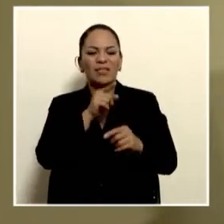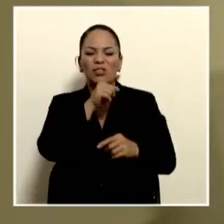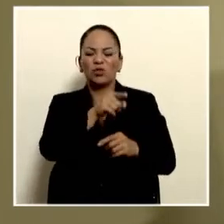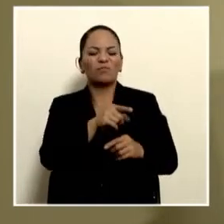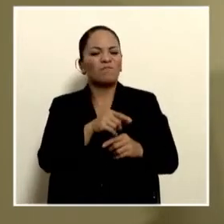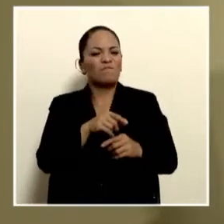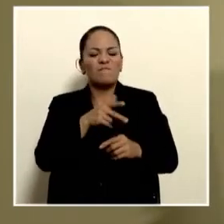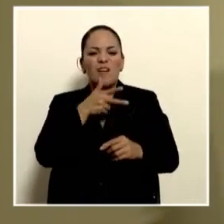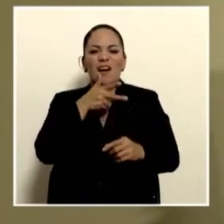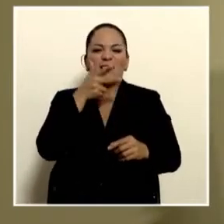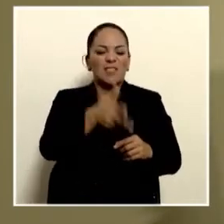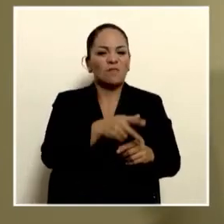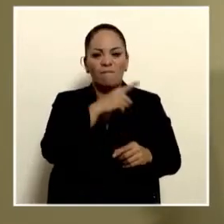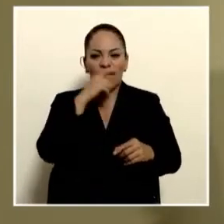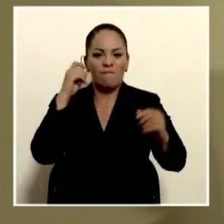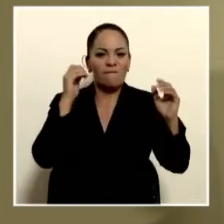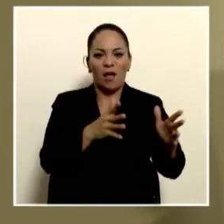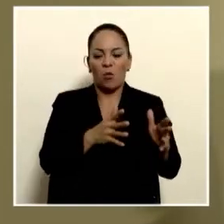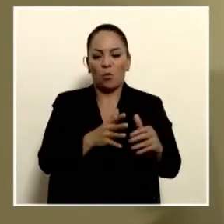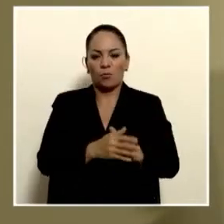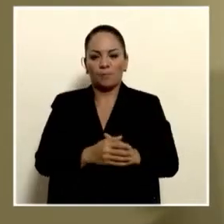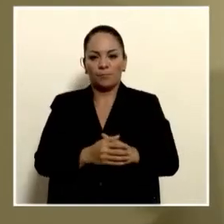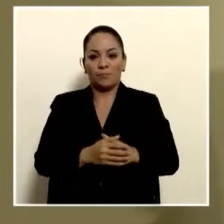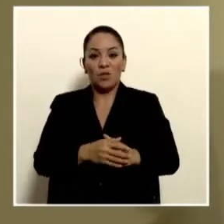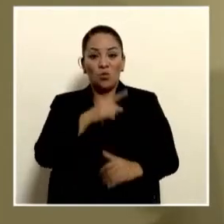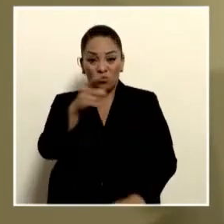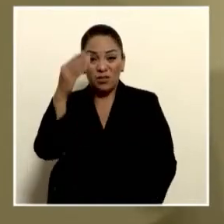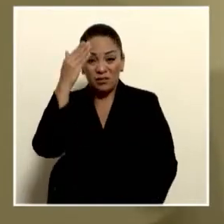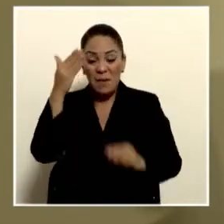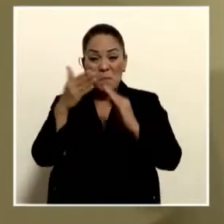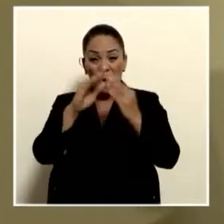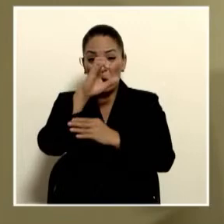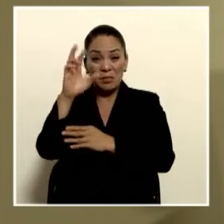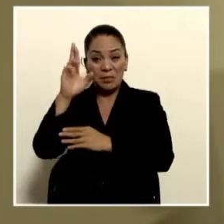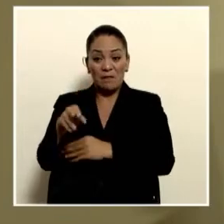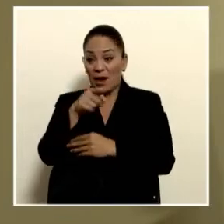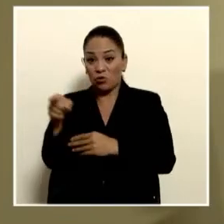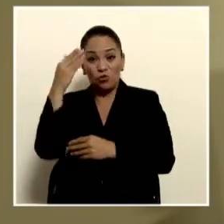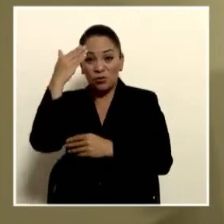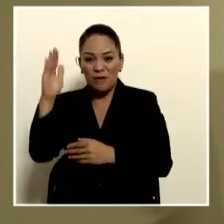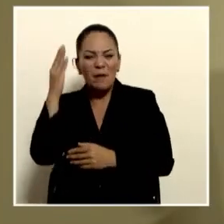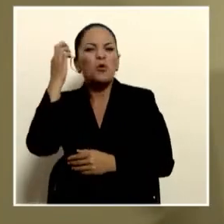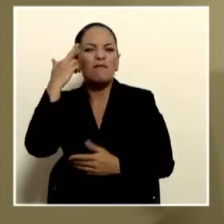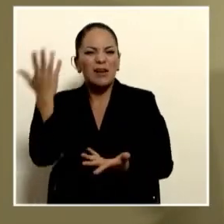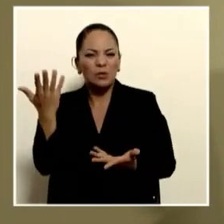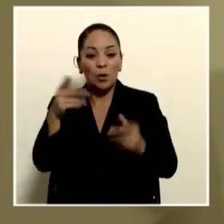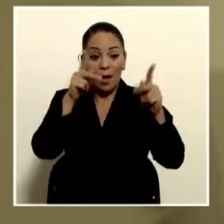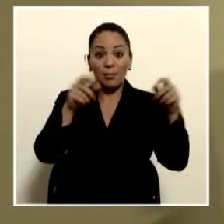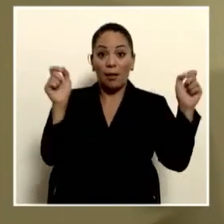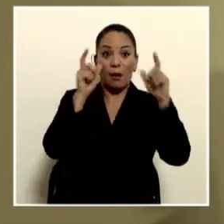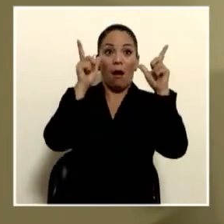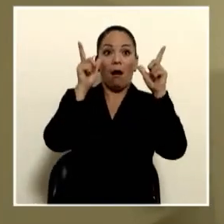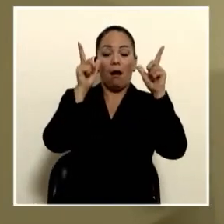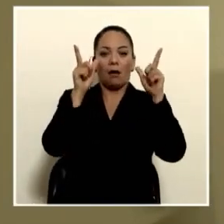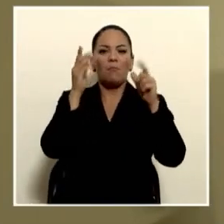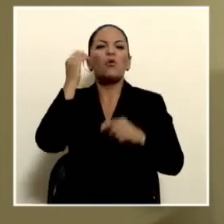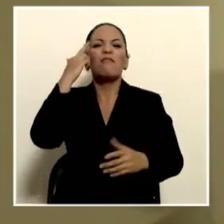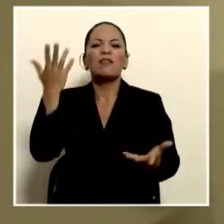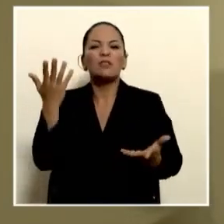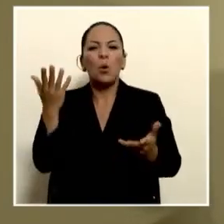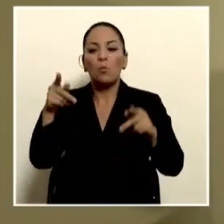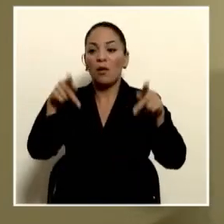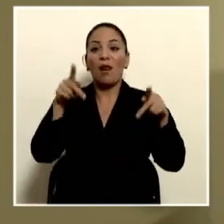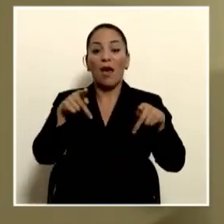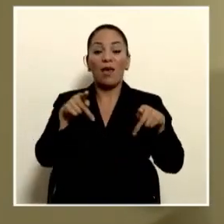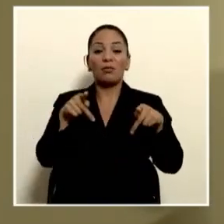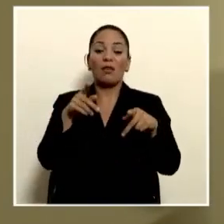Segundo, ¿por qué el pueblo de Costa Rica no sabía? ¿Por qué lo sorprenden? Porque estas cosas o las saben por medio de